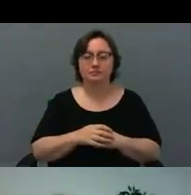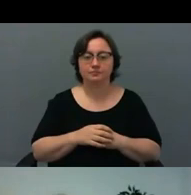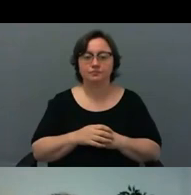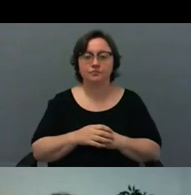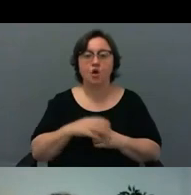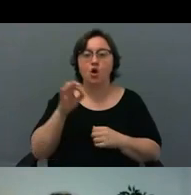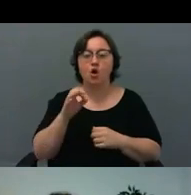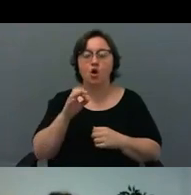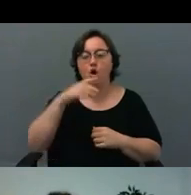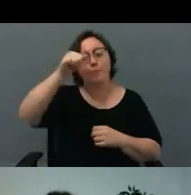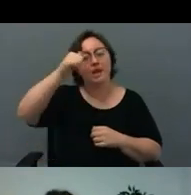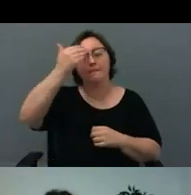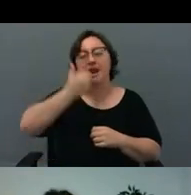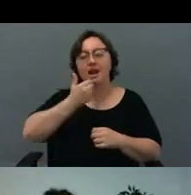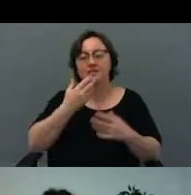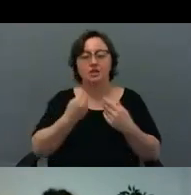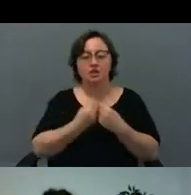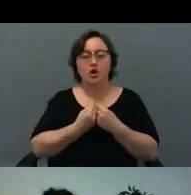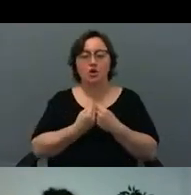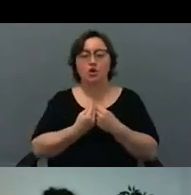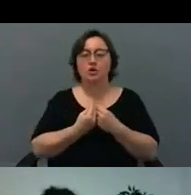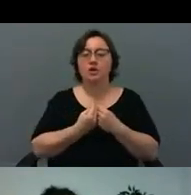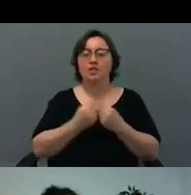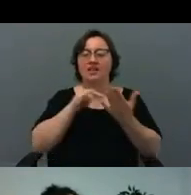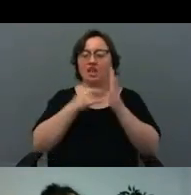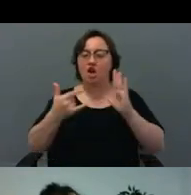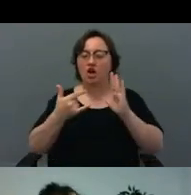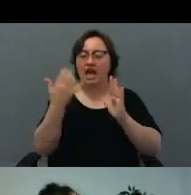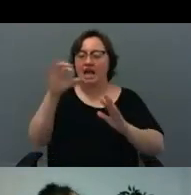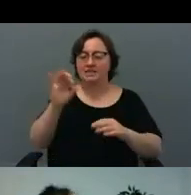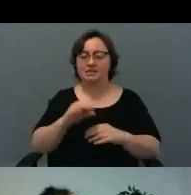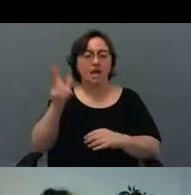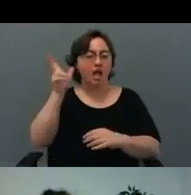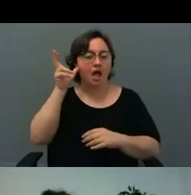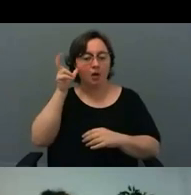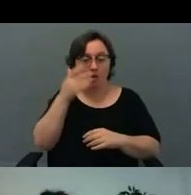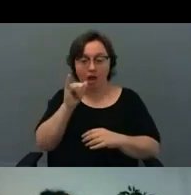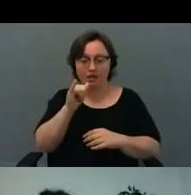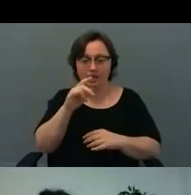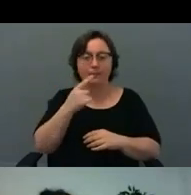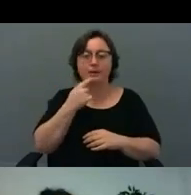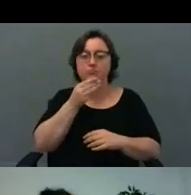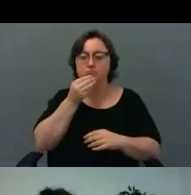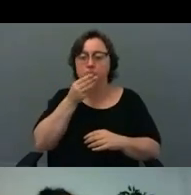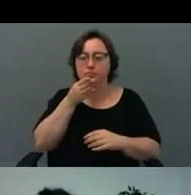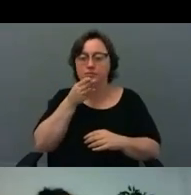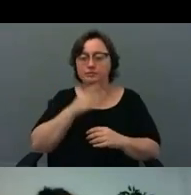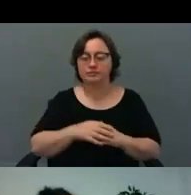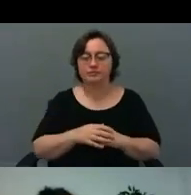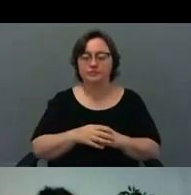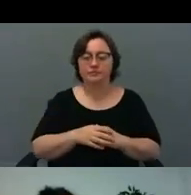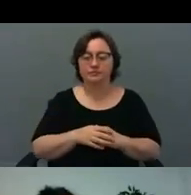Hombre con parálisis cerebral que maneja muy bien las tecnologías. Ya tienes el audio, a ver si le puedes activar,